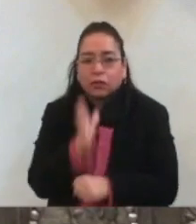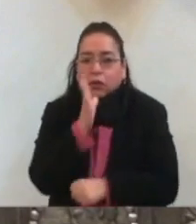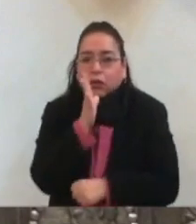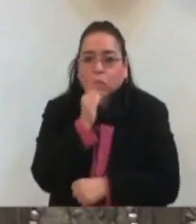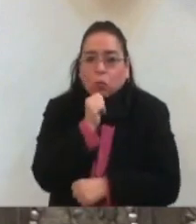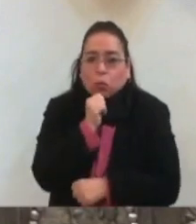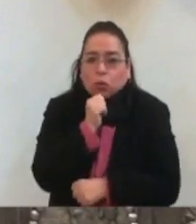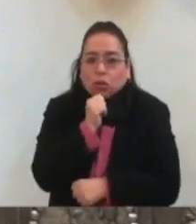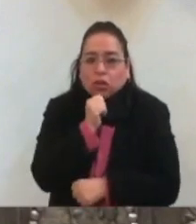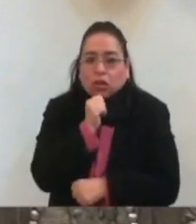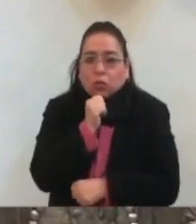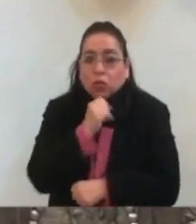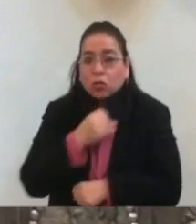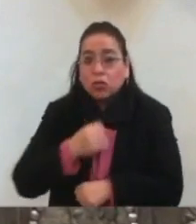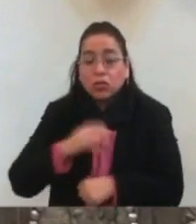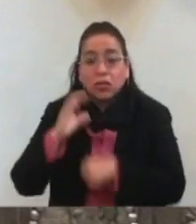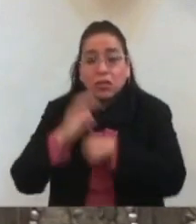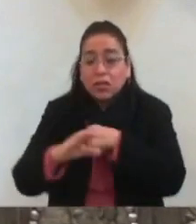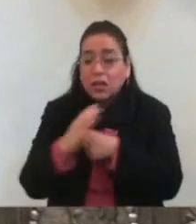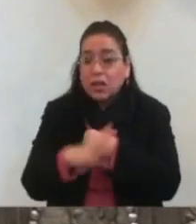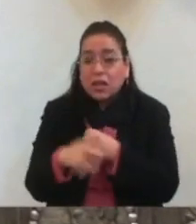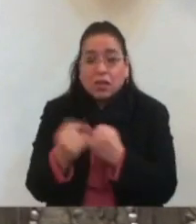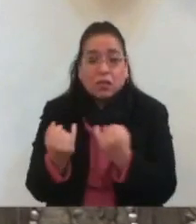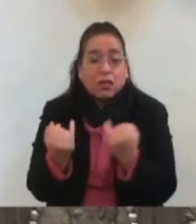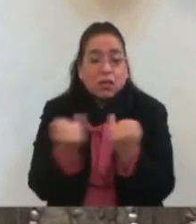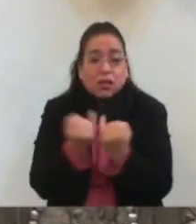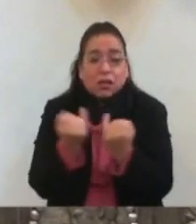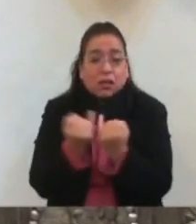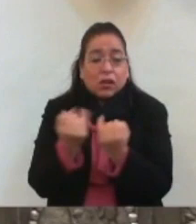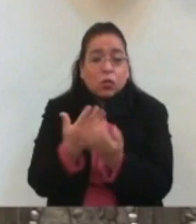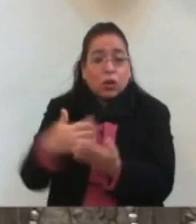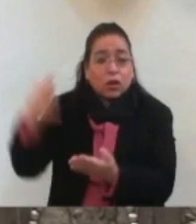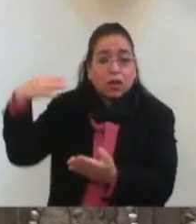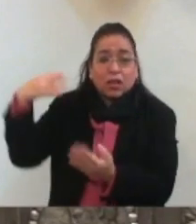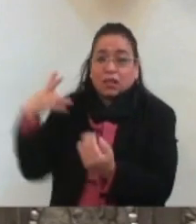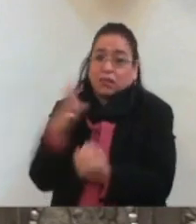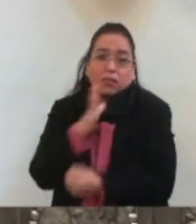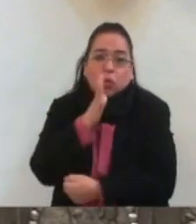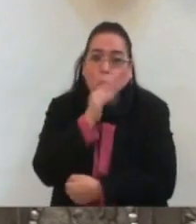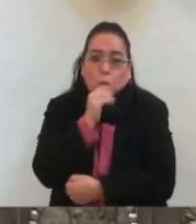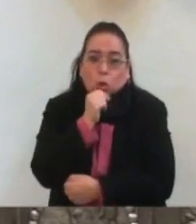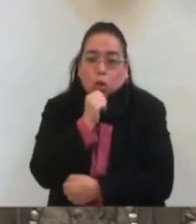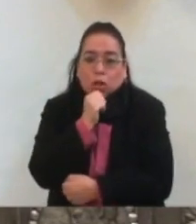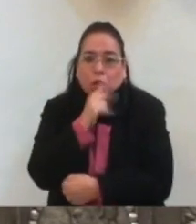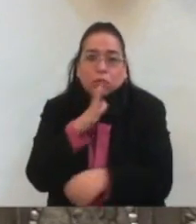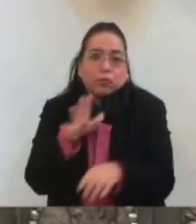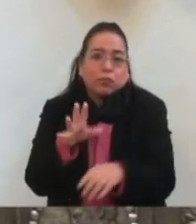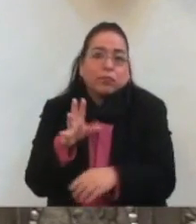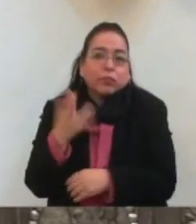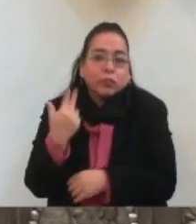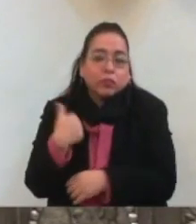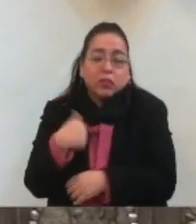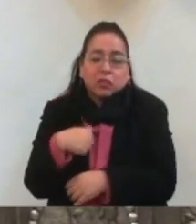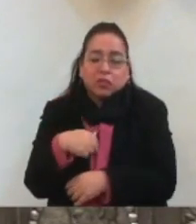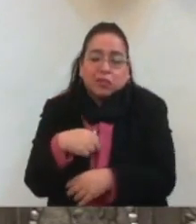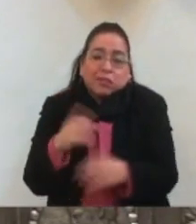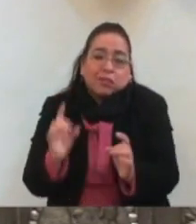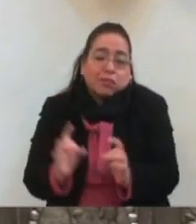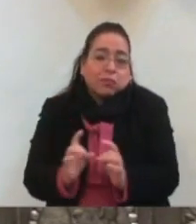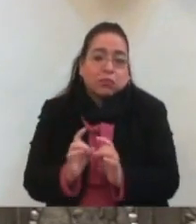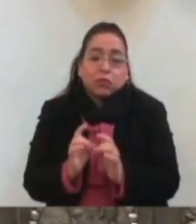pandemia no podemos celebrar las como nosotros quisiéramos